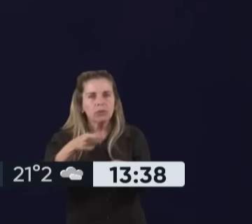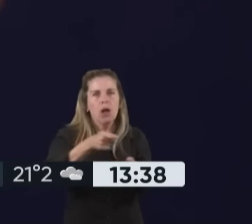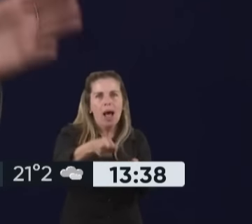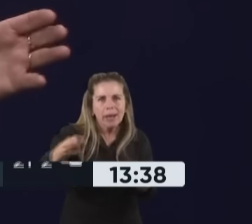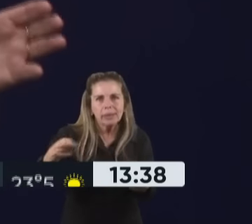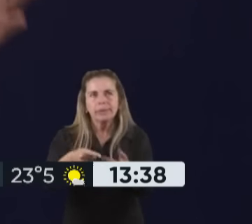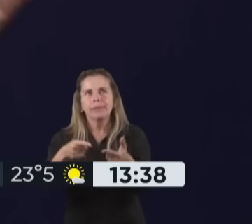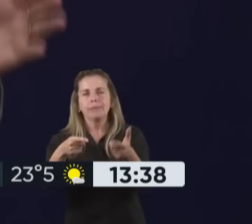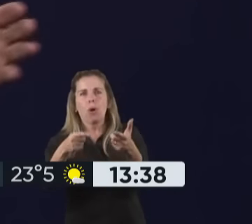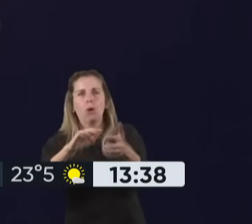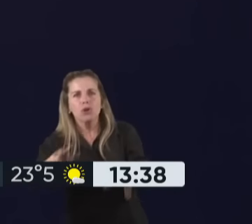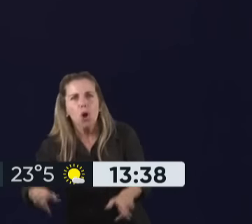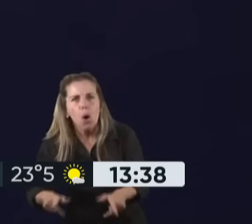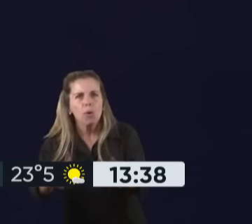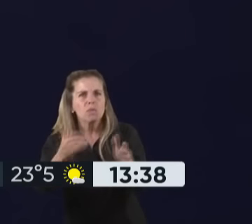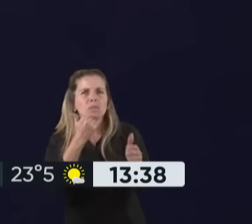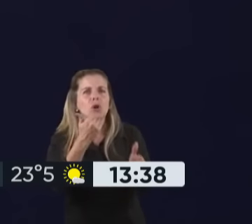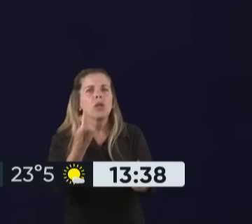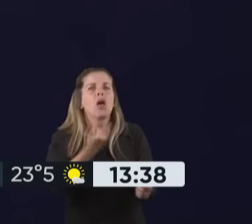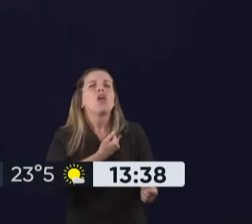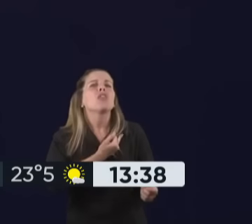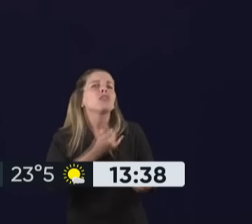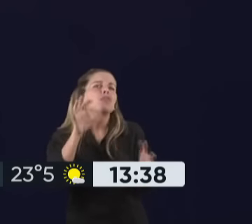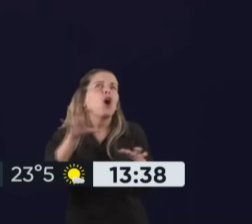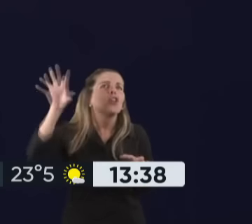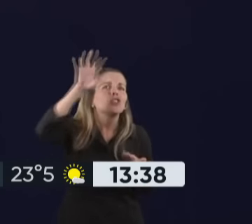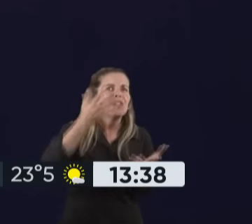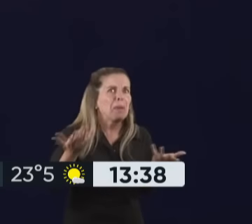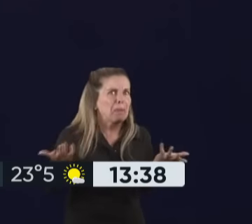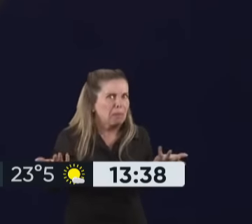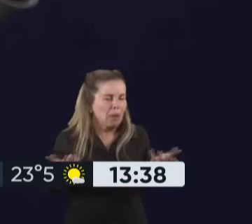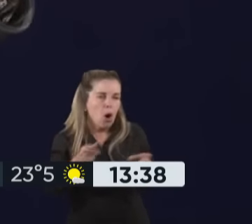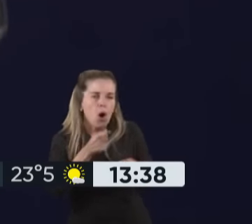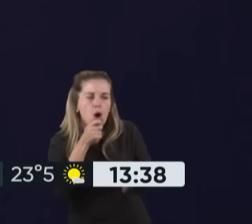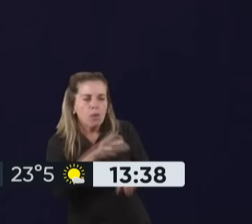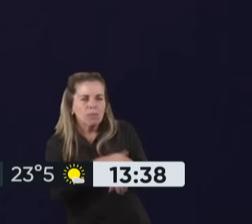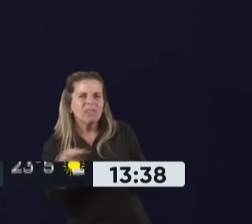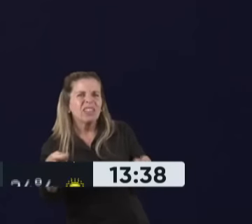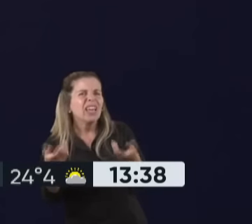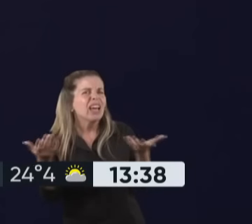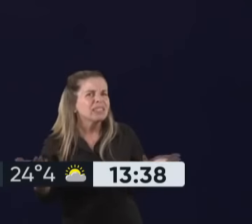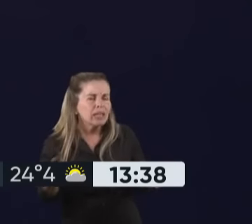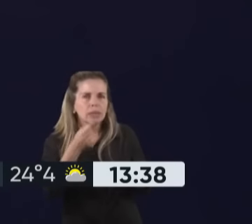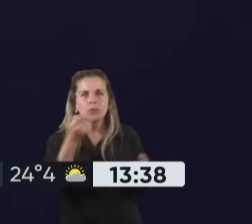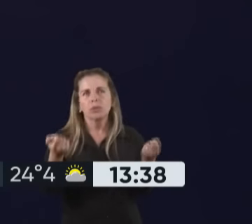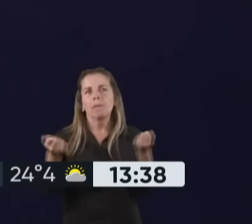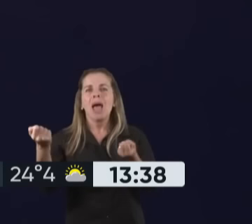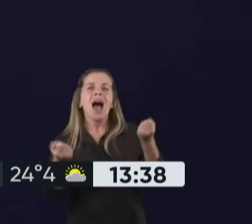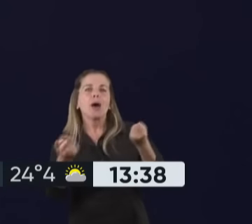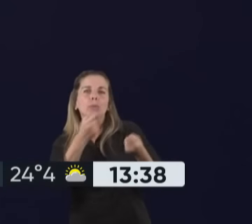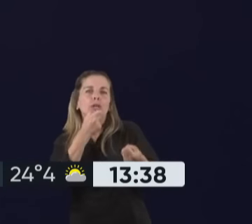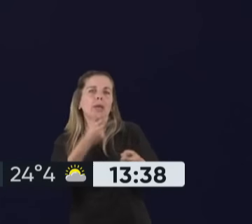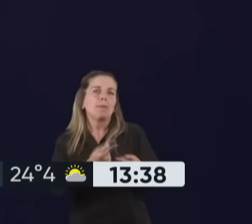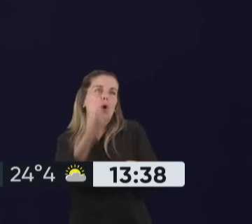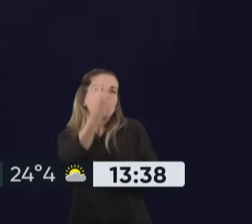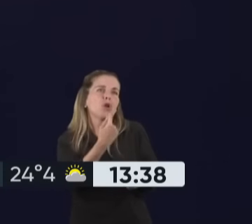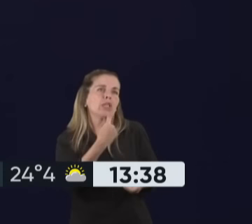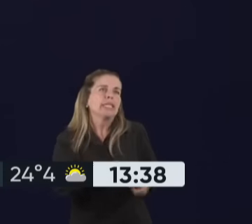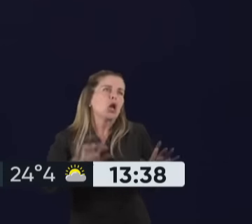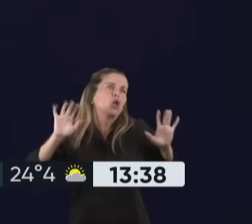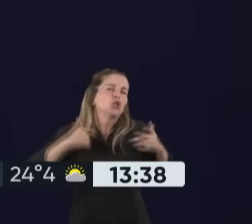el lugar en el que estás, no importa que hayas solamente transportado, porque esta era la gran excusa. Yo transportaba nada más